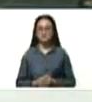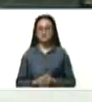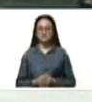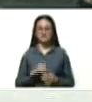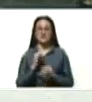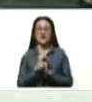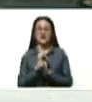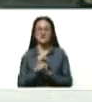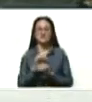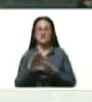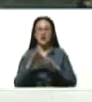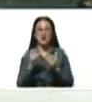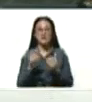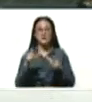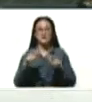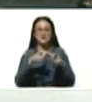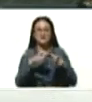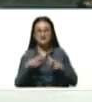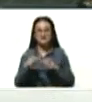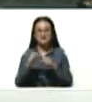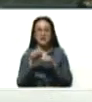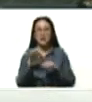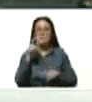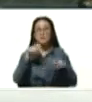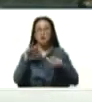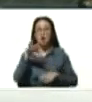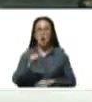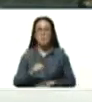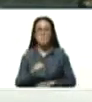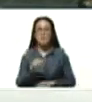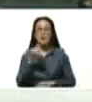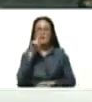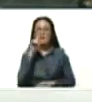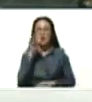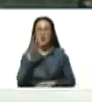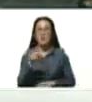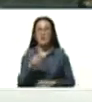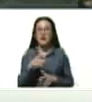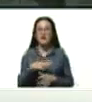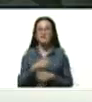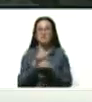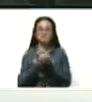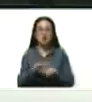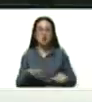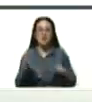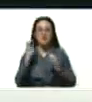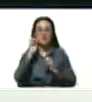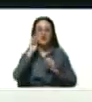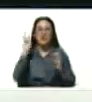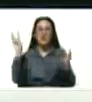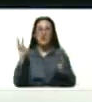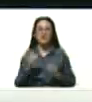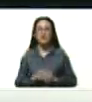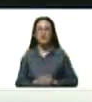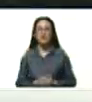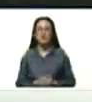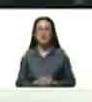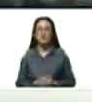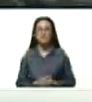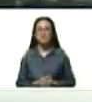en el mundo. Y la gente compra el video, compra la canción. Y eso se va a hacer ultra famoso. El Potro es un tipo famoso,